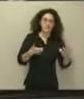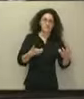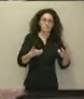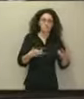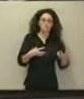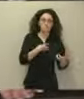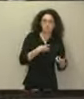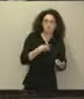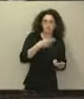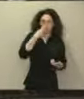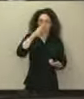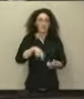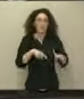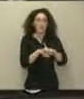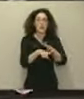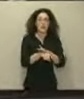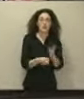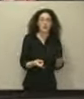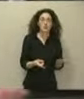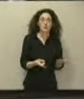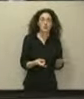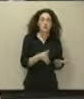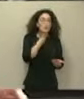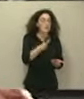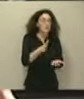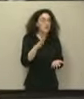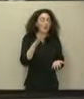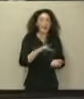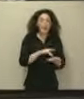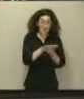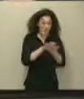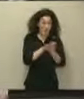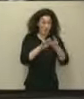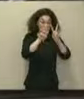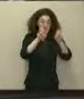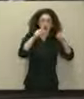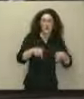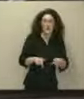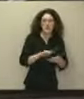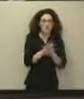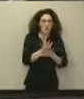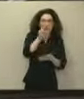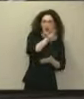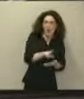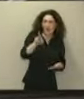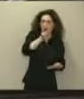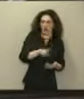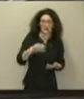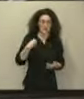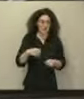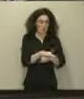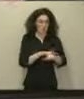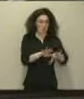y de una incapacidad de gestión porque cada vez que hemos tratado este tema aquí y se ha tratado de forma muy reiterada a lo largo de esta legislatura